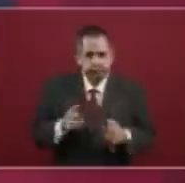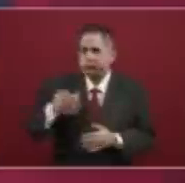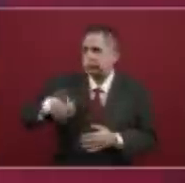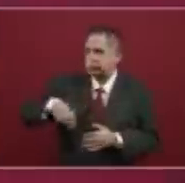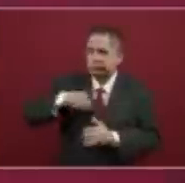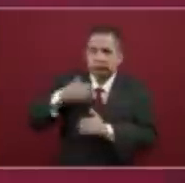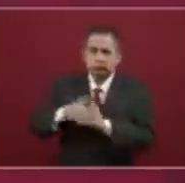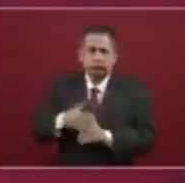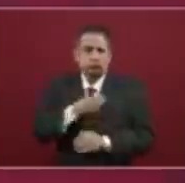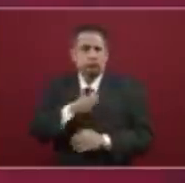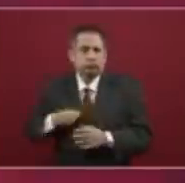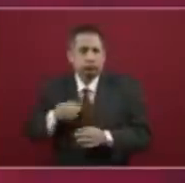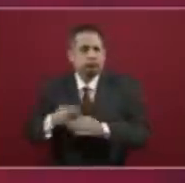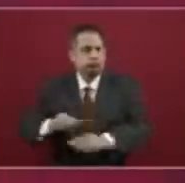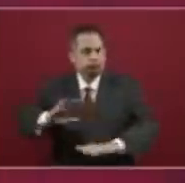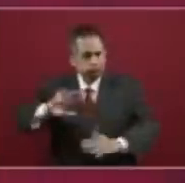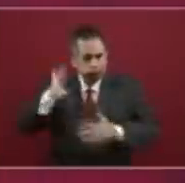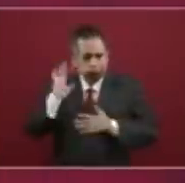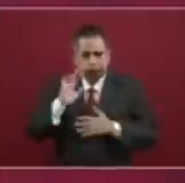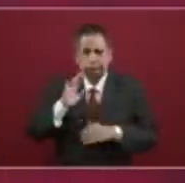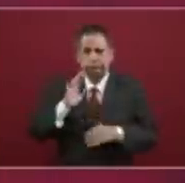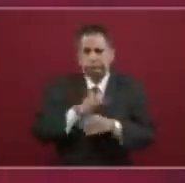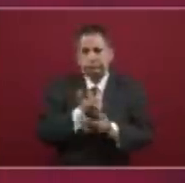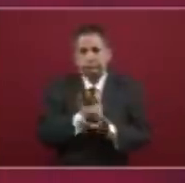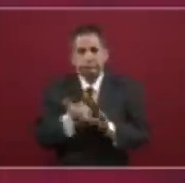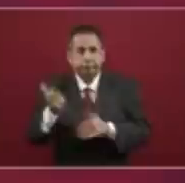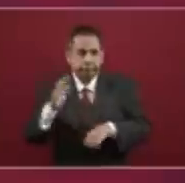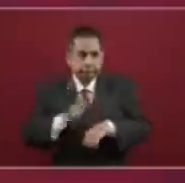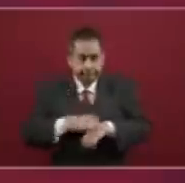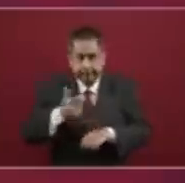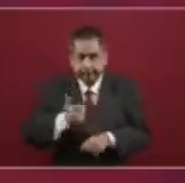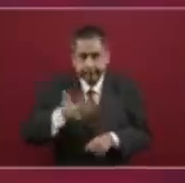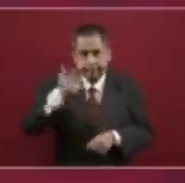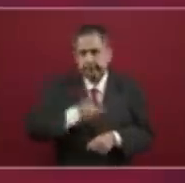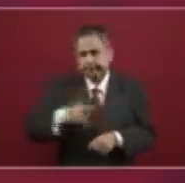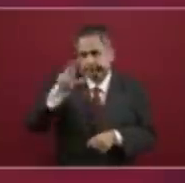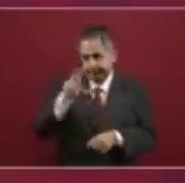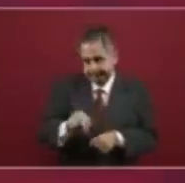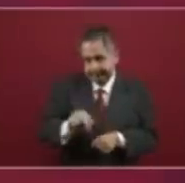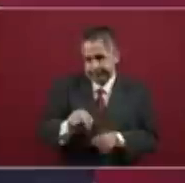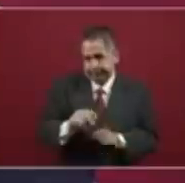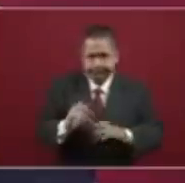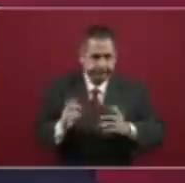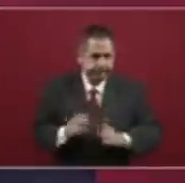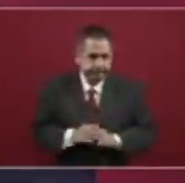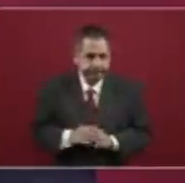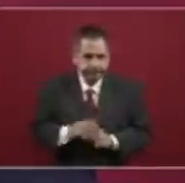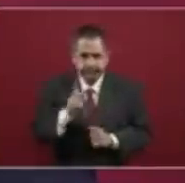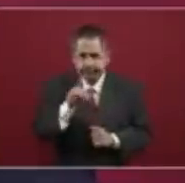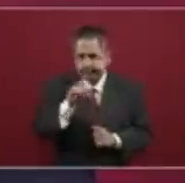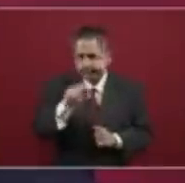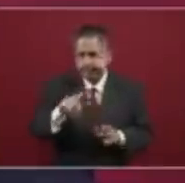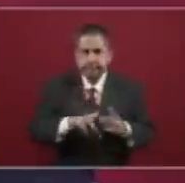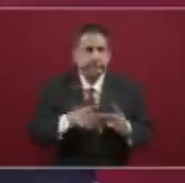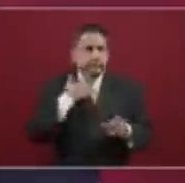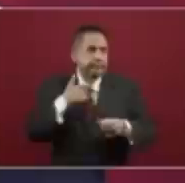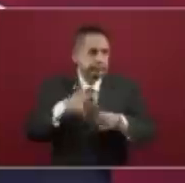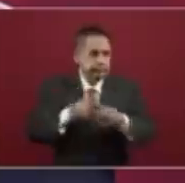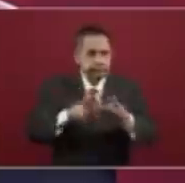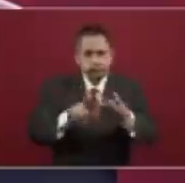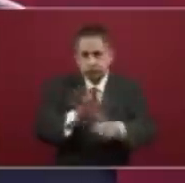compromiso de que no aumente el precio de las gasolinas, del diésel, del gas y de la